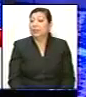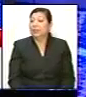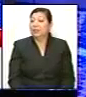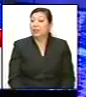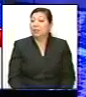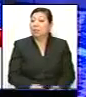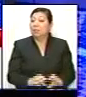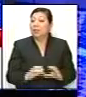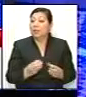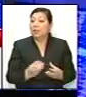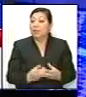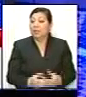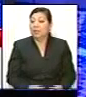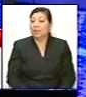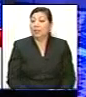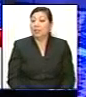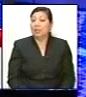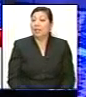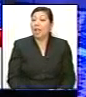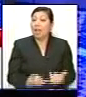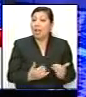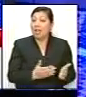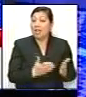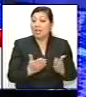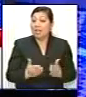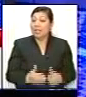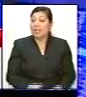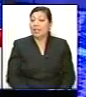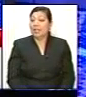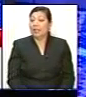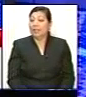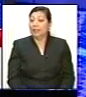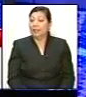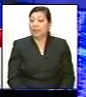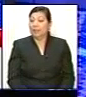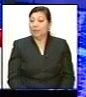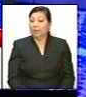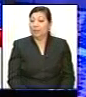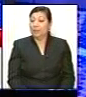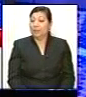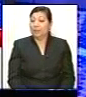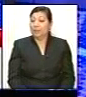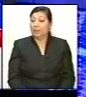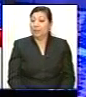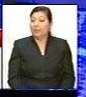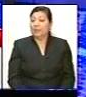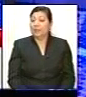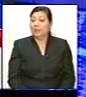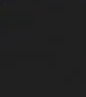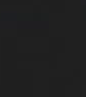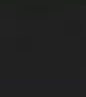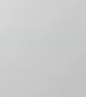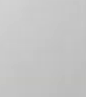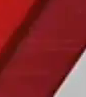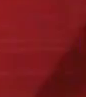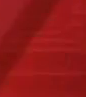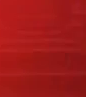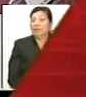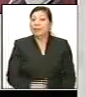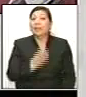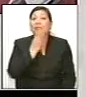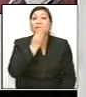sesión del Pleno del Congreso de la República. Nos vamos de inmediato a esta hora de la mañana, 9:42, a la Sala